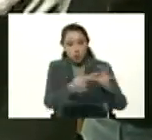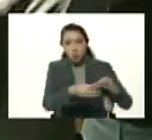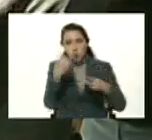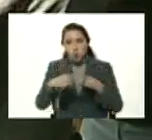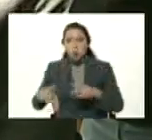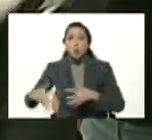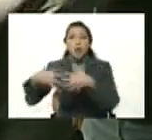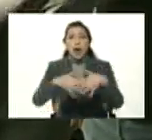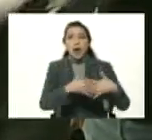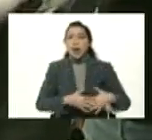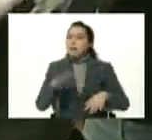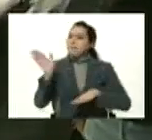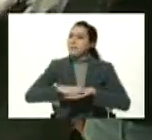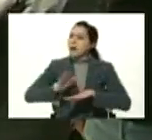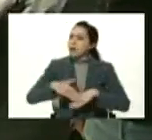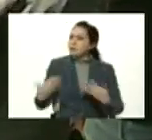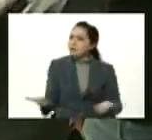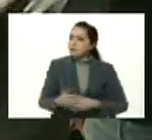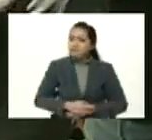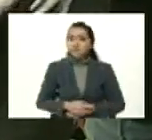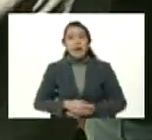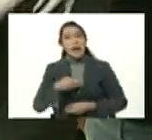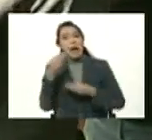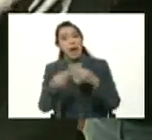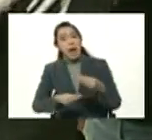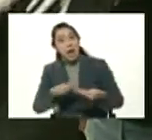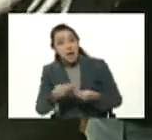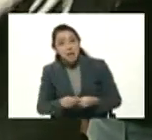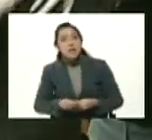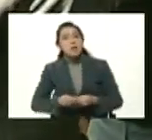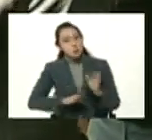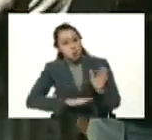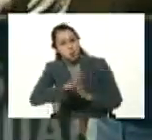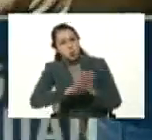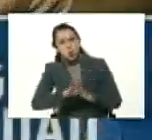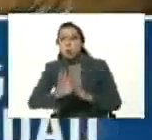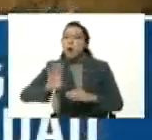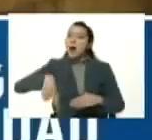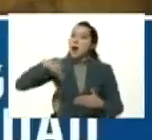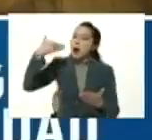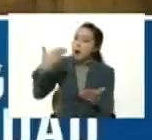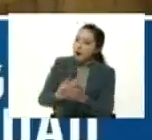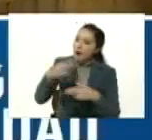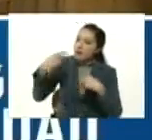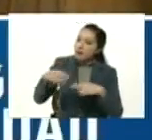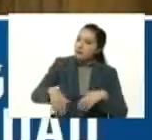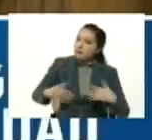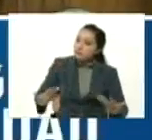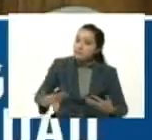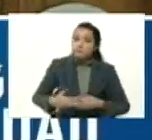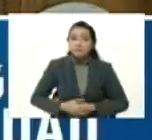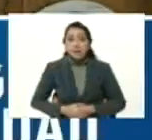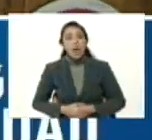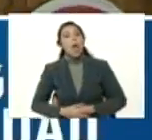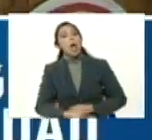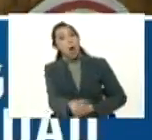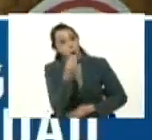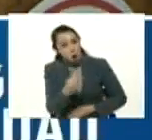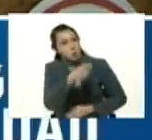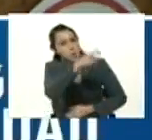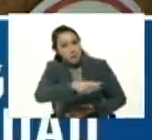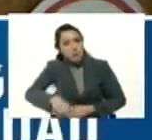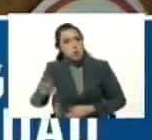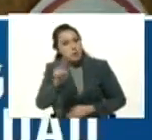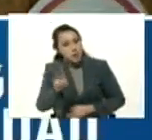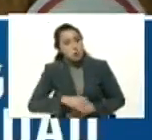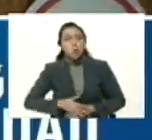qué? Para levantar la producción primaria. ¿Hasta qué nivel? Hasta garantizar el consumo de todo nuestro pueblo.